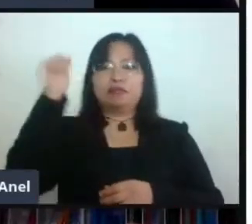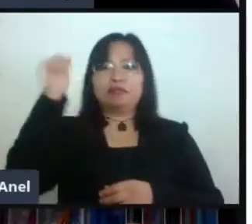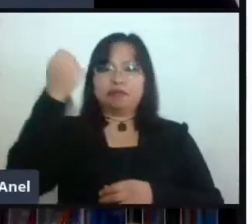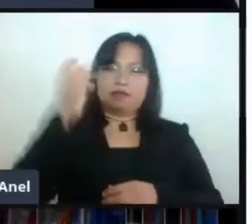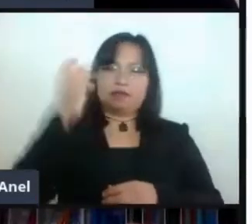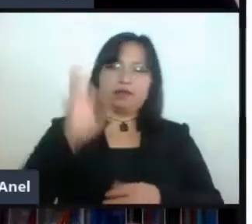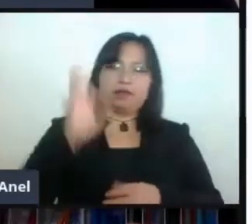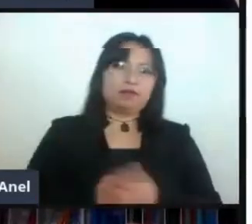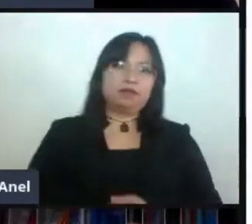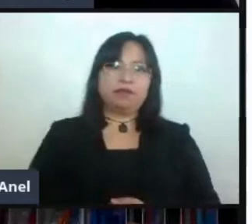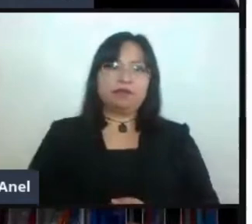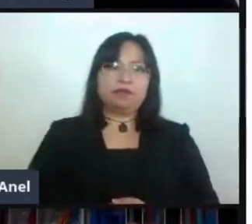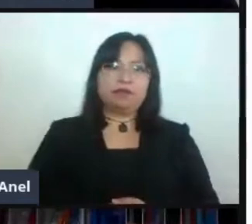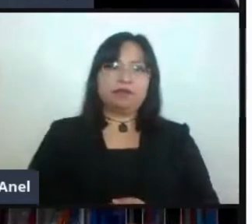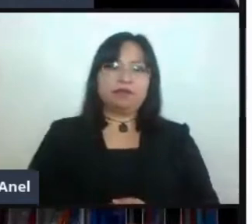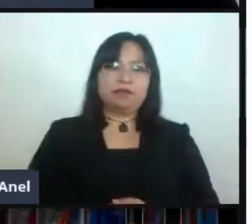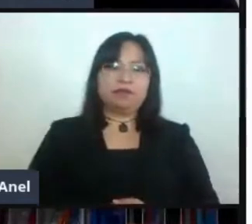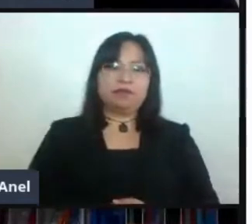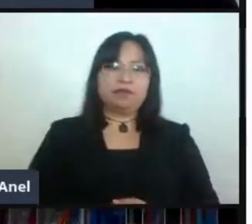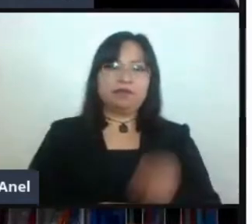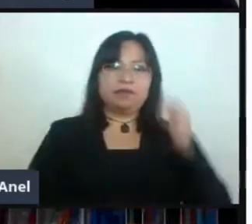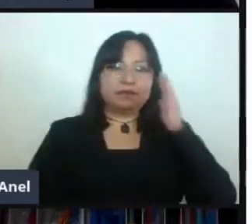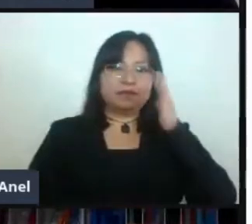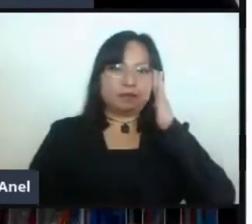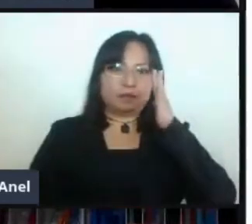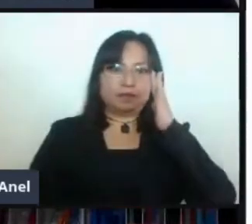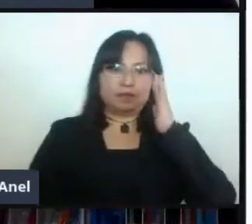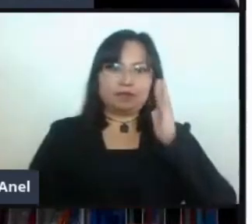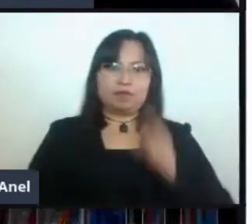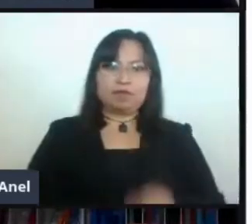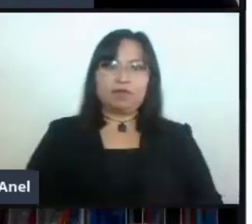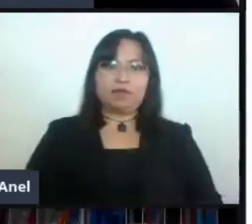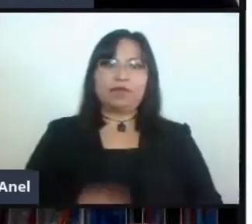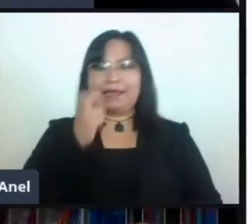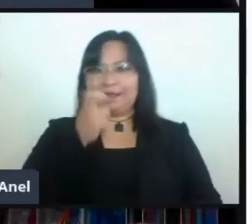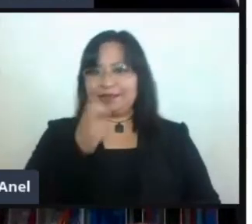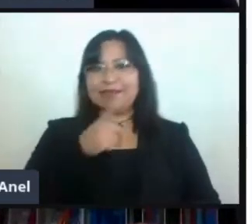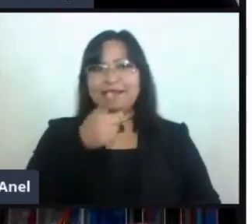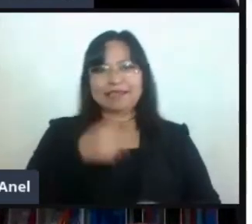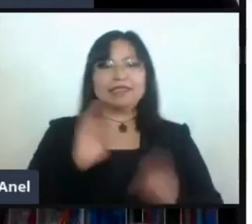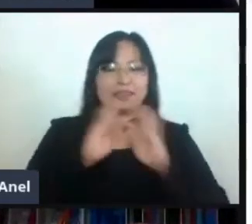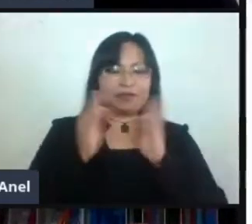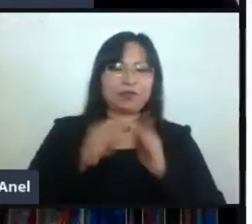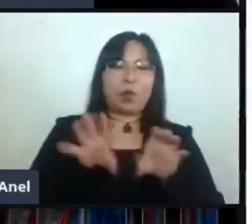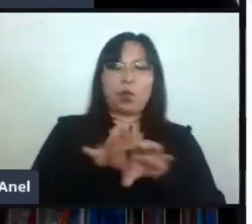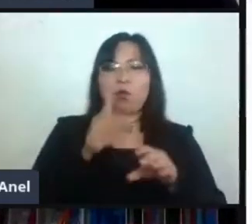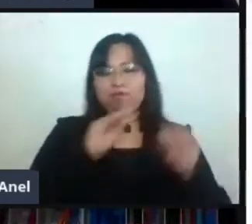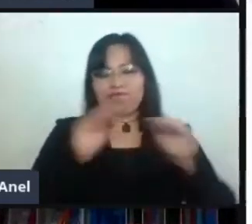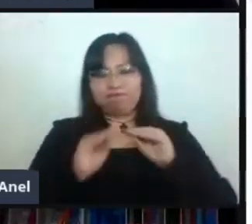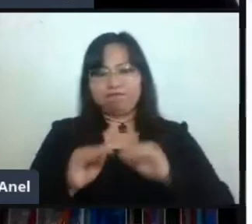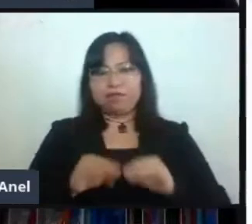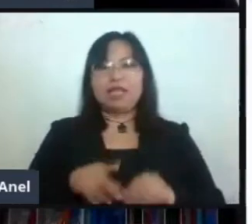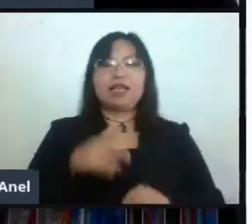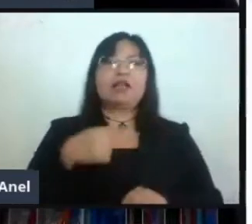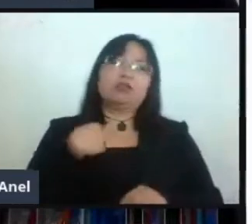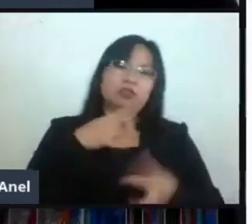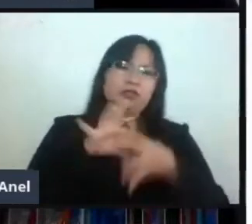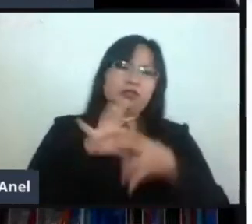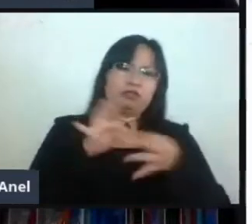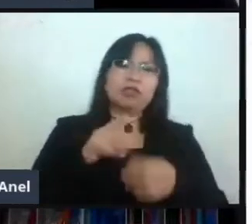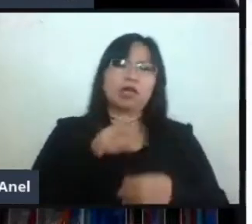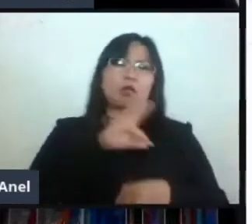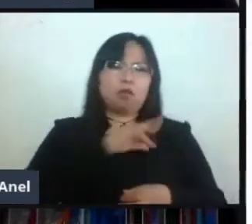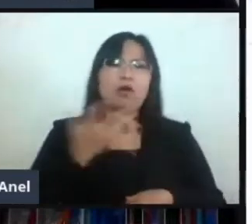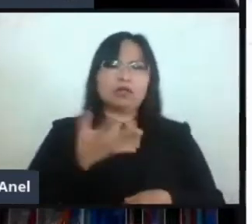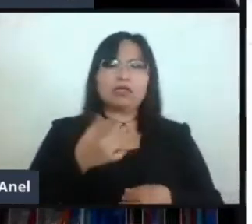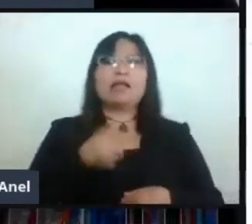podemos hacer un formulario de Google. También lo puedo hacer desde el Drive, como les mencionaba hace rato. Yo